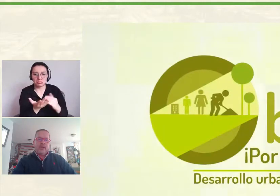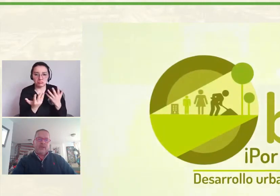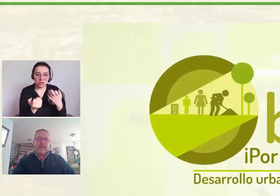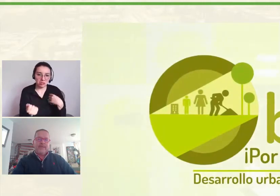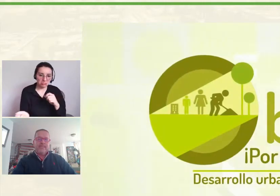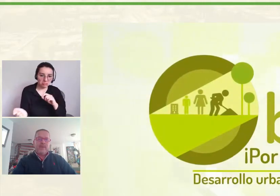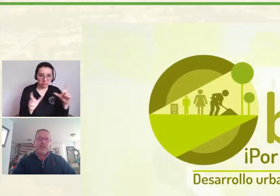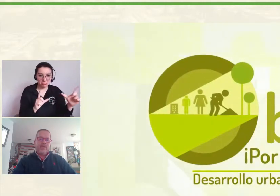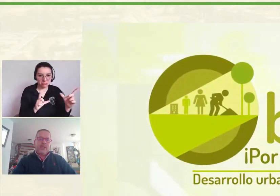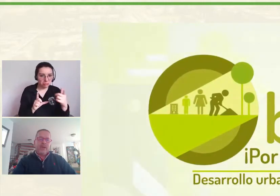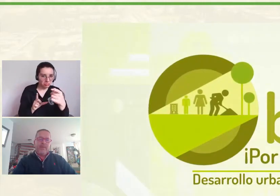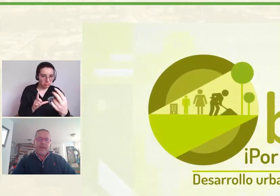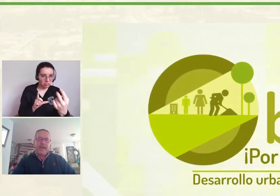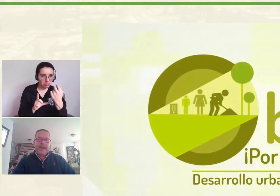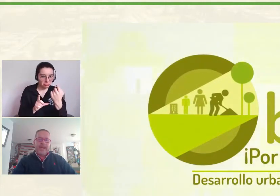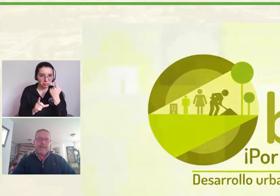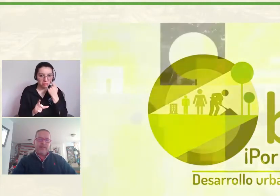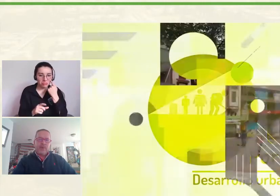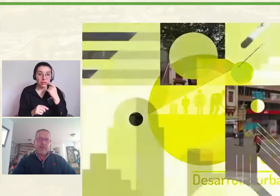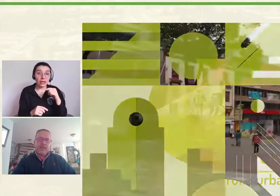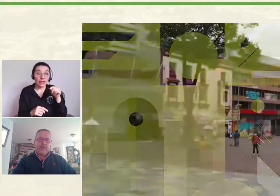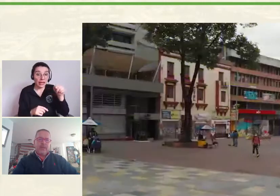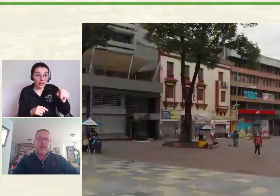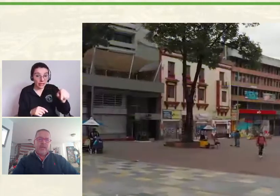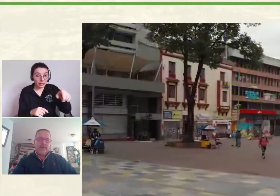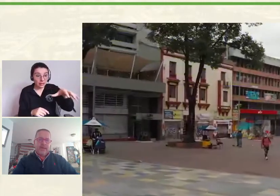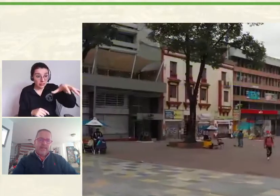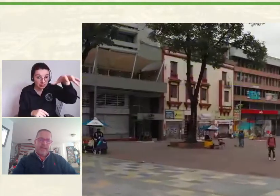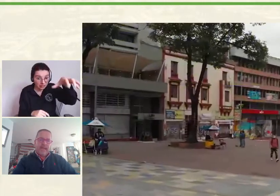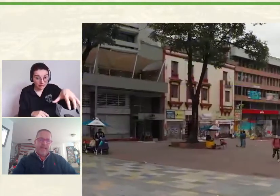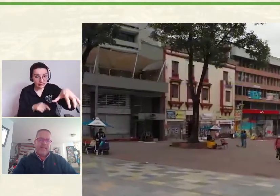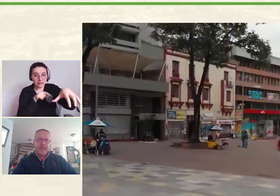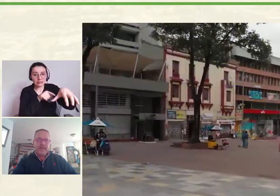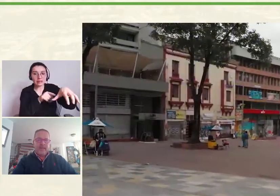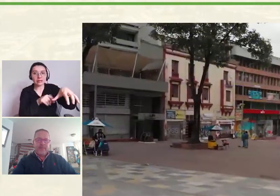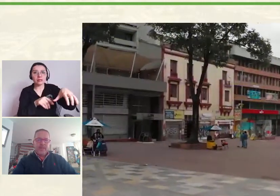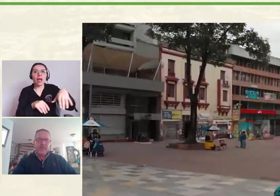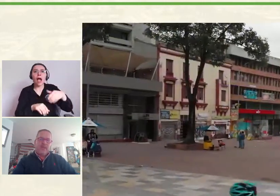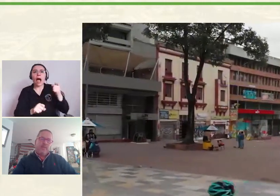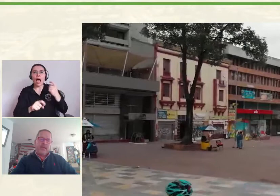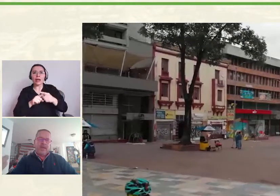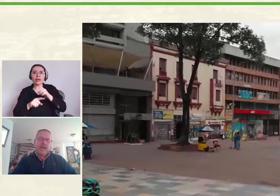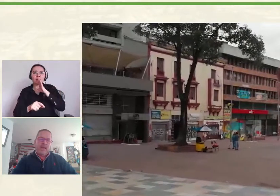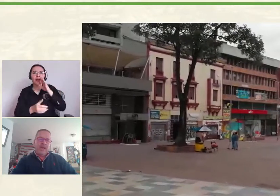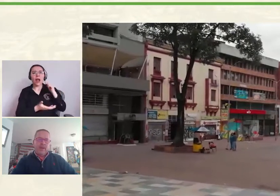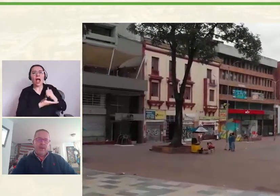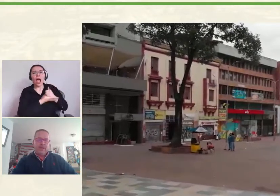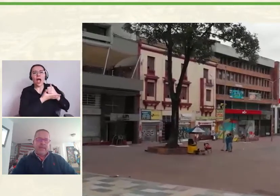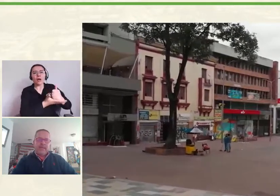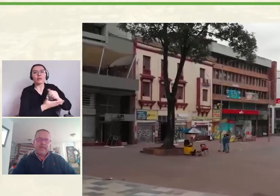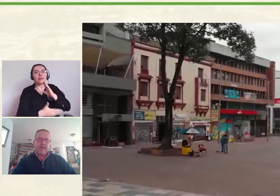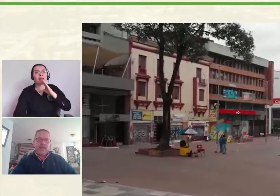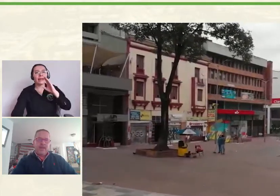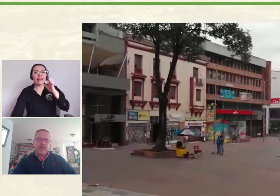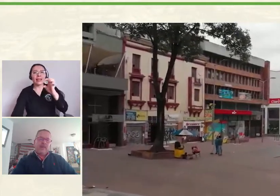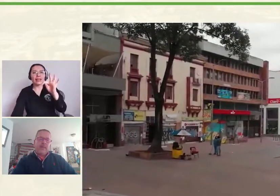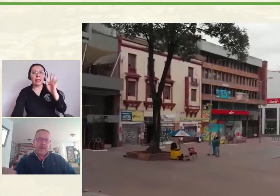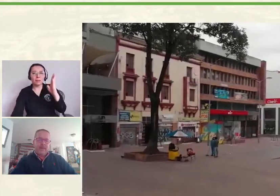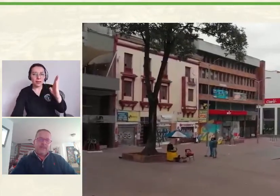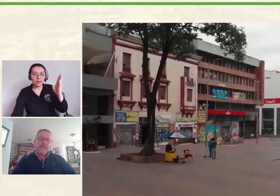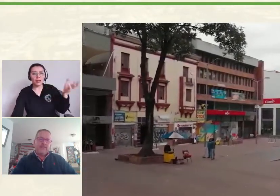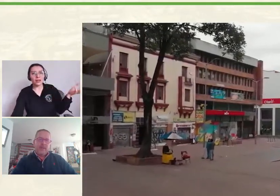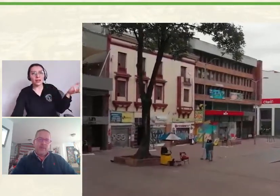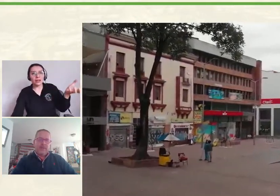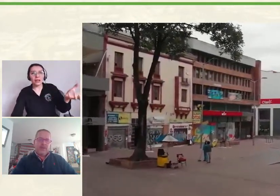los grandes predios que iban a apalancar este proyecto iban a ser la ETB, y también la Biblioteca Nacional.